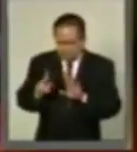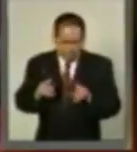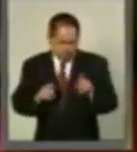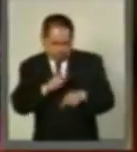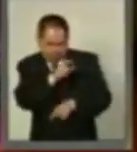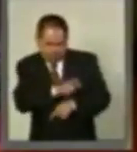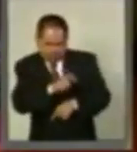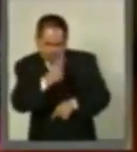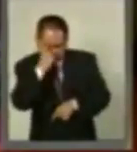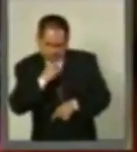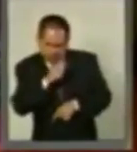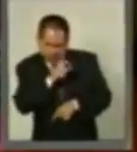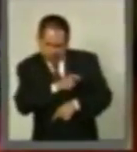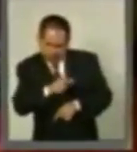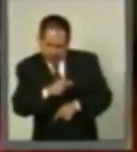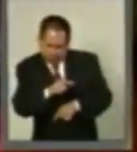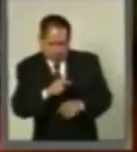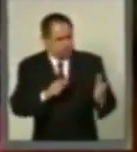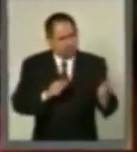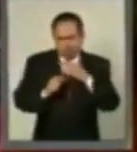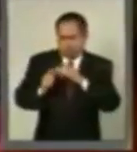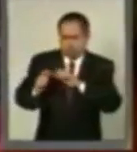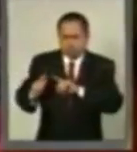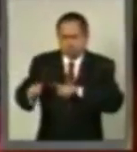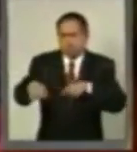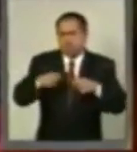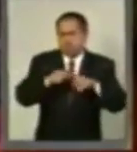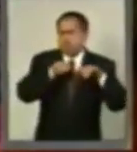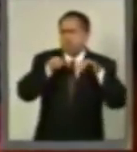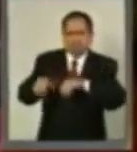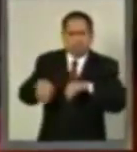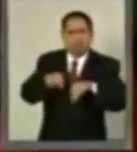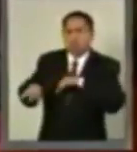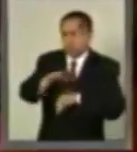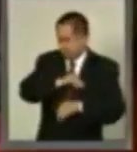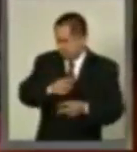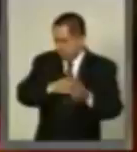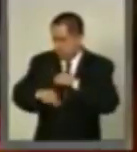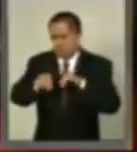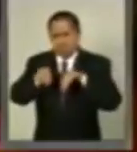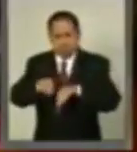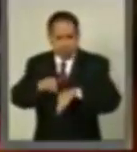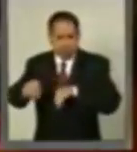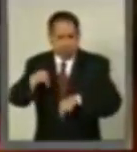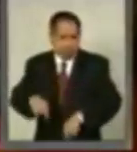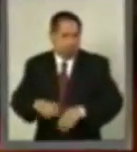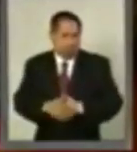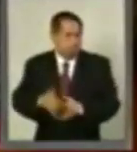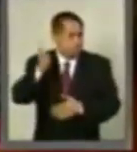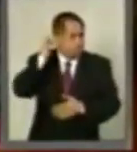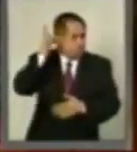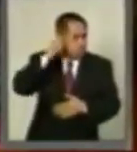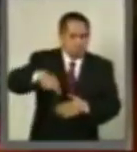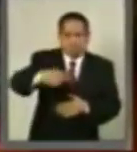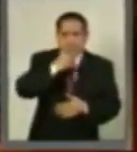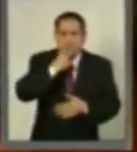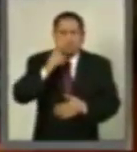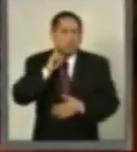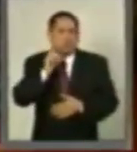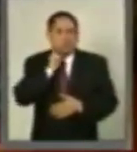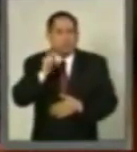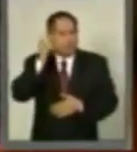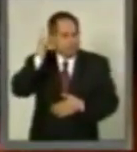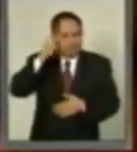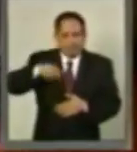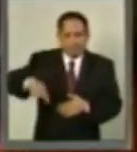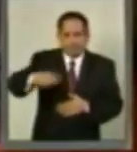capacidades formadas, generarles un empleo al lugar a donde ellos deciden regresar. Ojalá, senadoras,